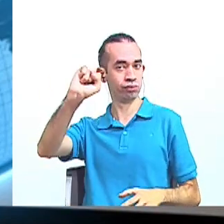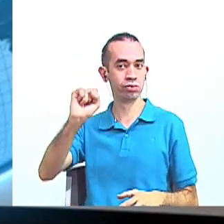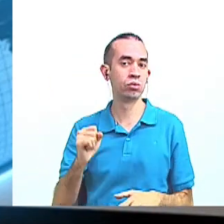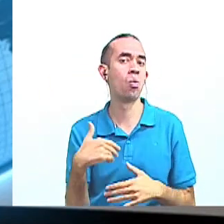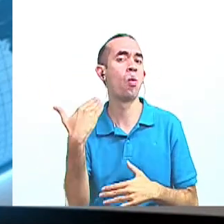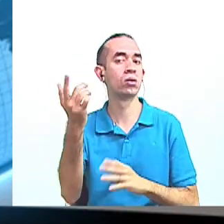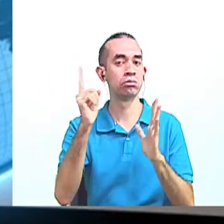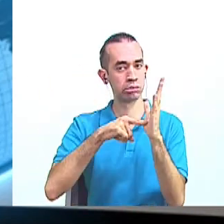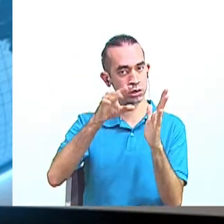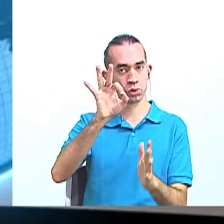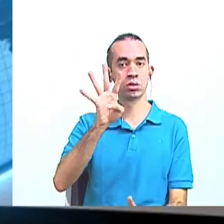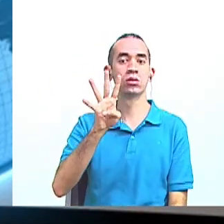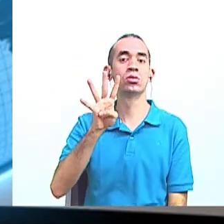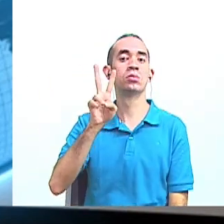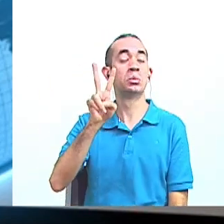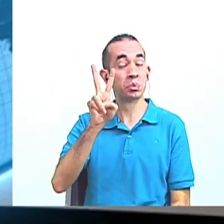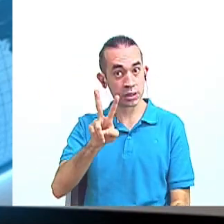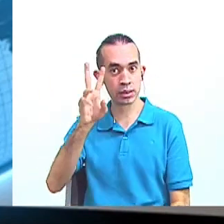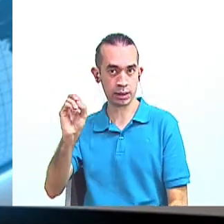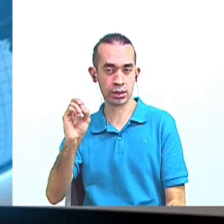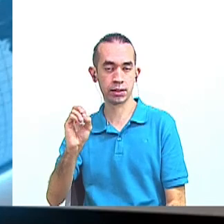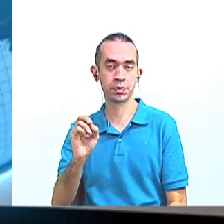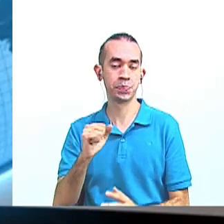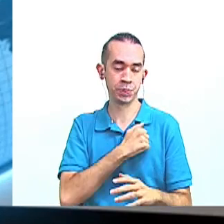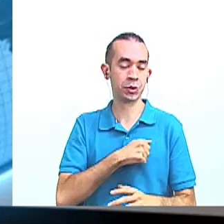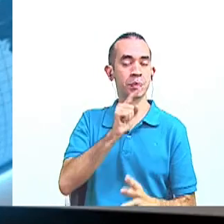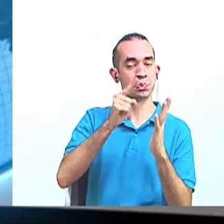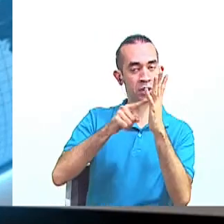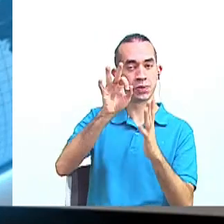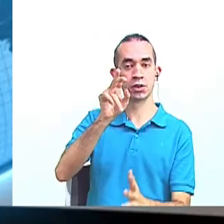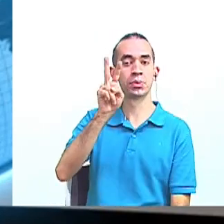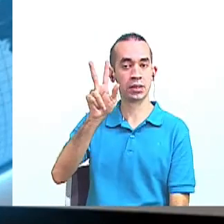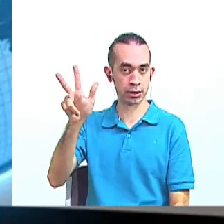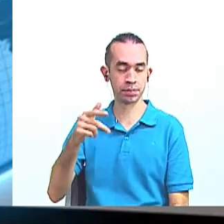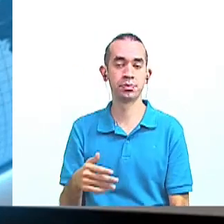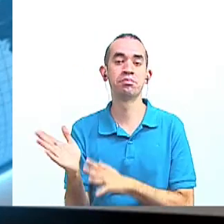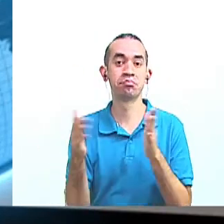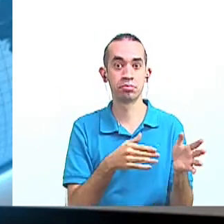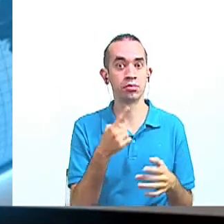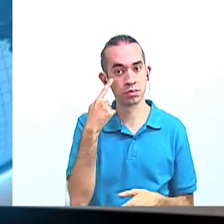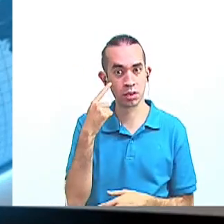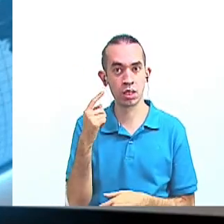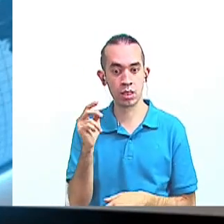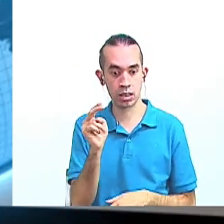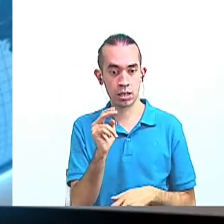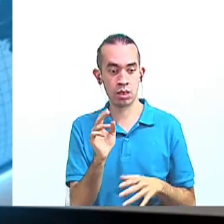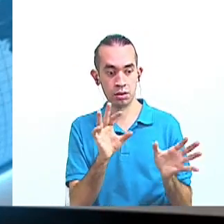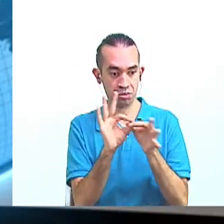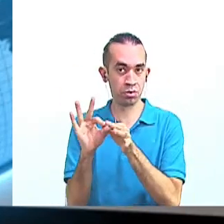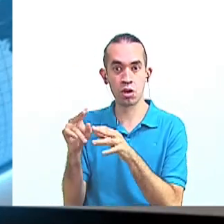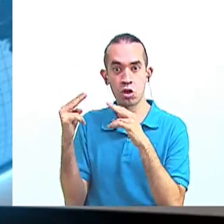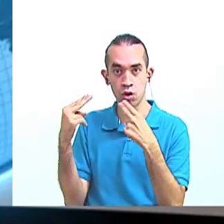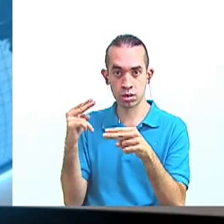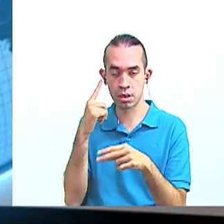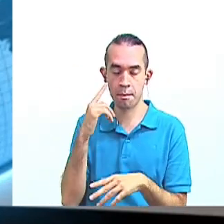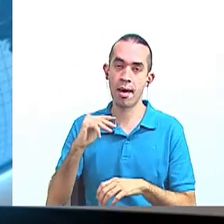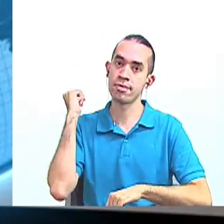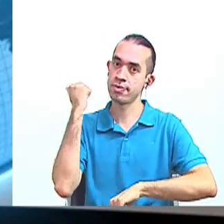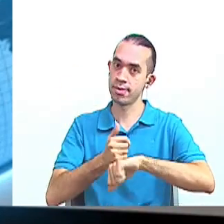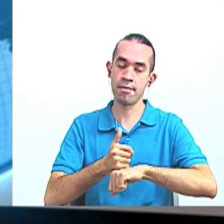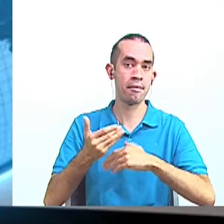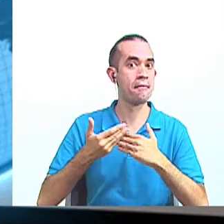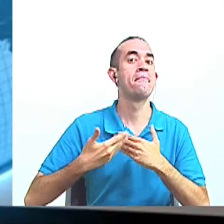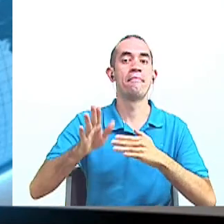en 1923. Este hecho y esta noticia que viene a continuación también supuso un antes y un después, sobre todo